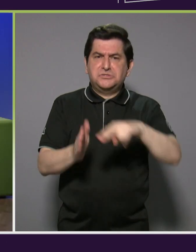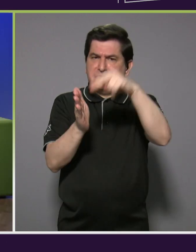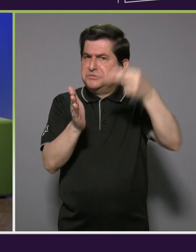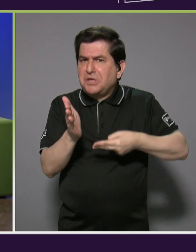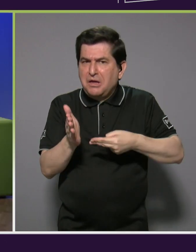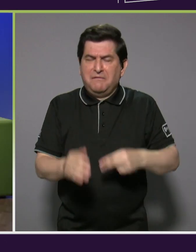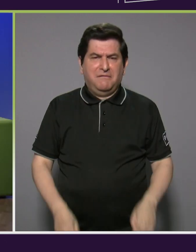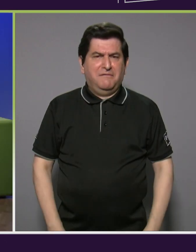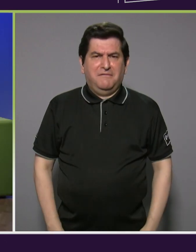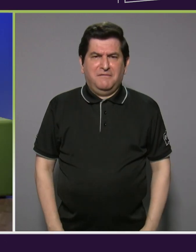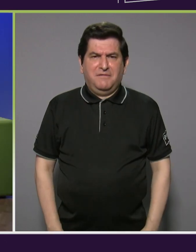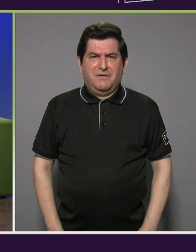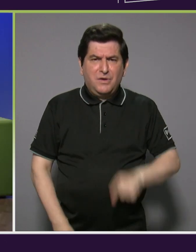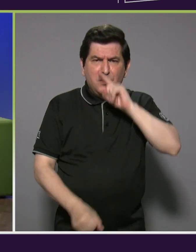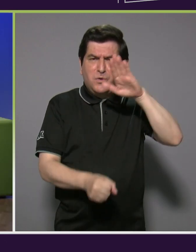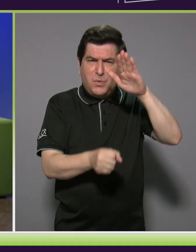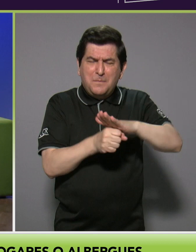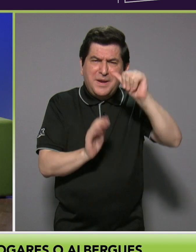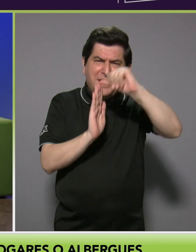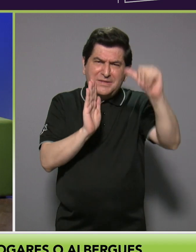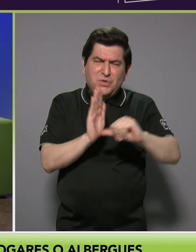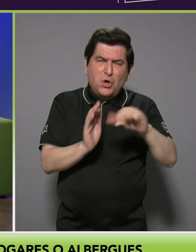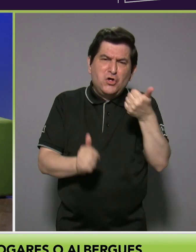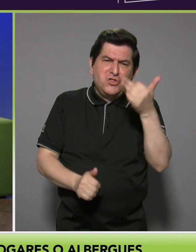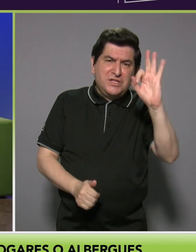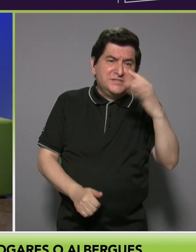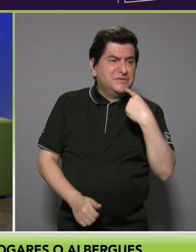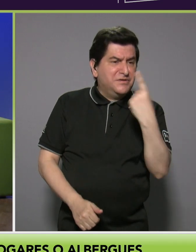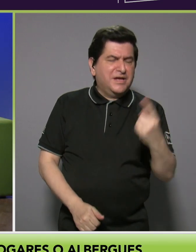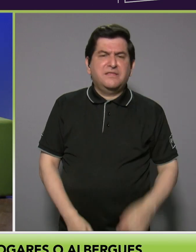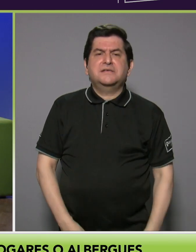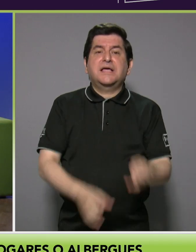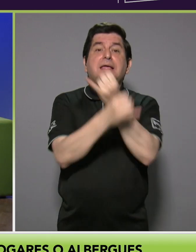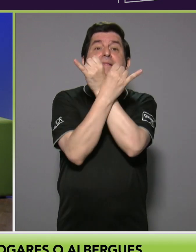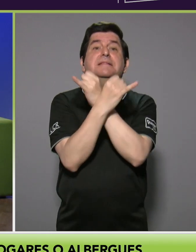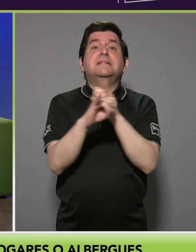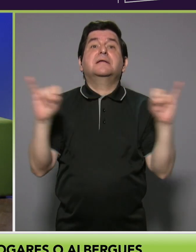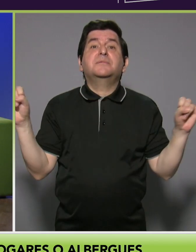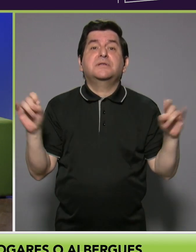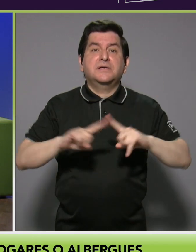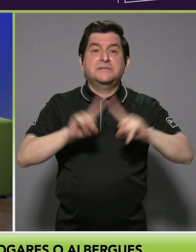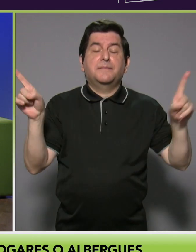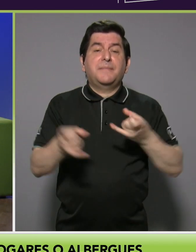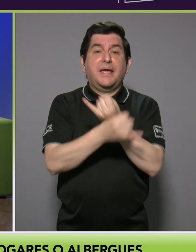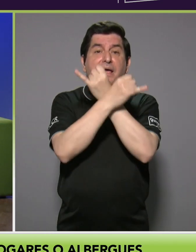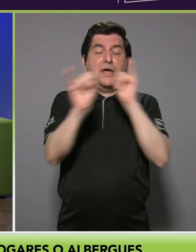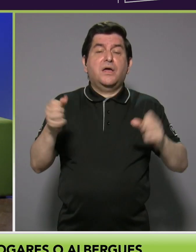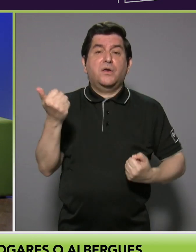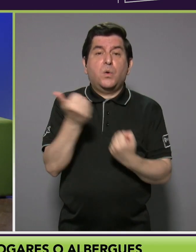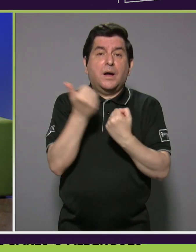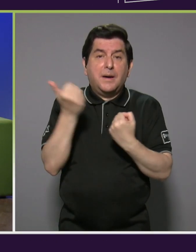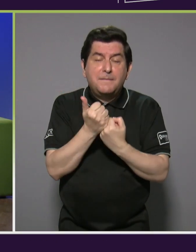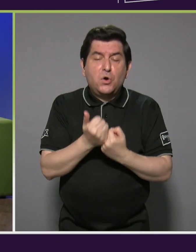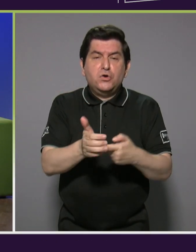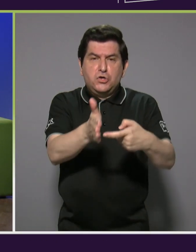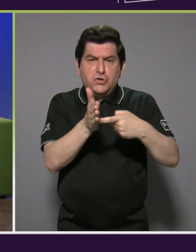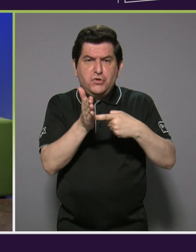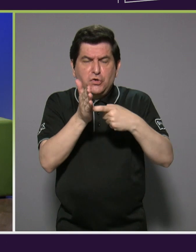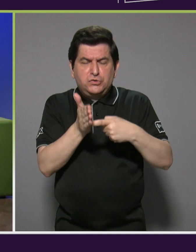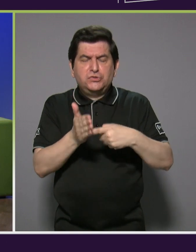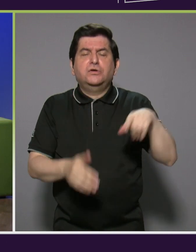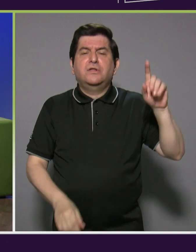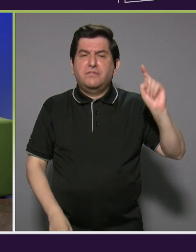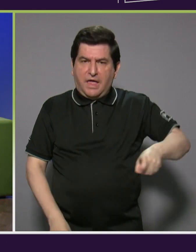trabajado apegados a aquel artículo 19 que habla de la autonomía, pero es una autonomía con apoyos, con requerimientos de